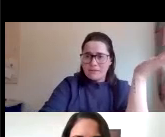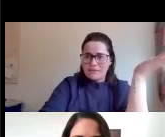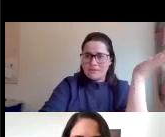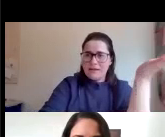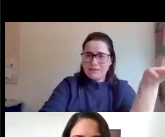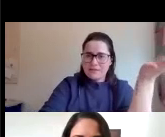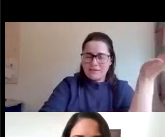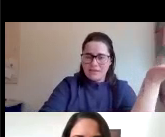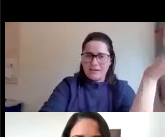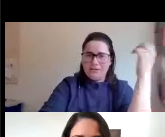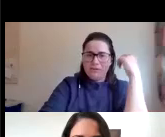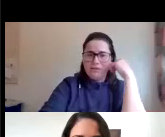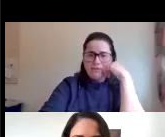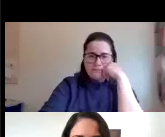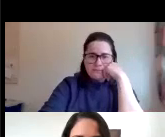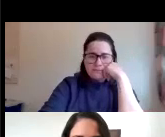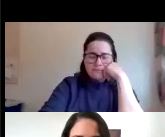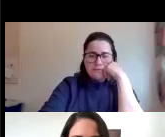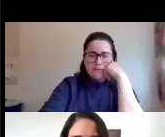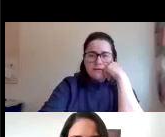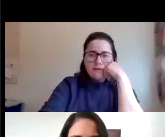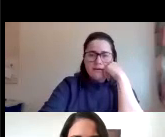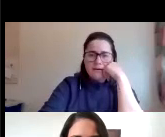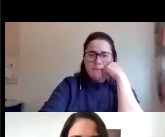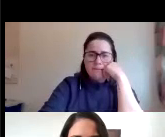lago Petén-Itzal, que está bien al norte.